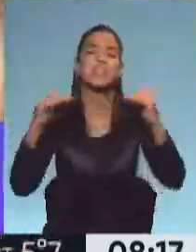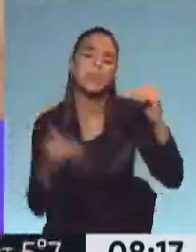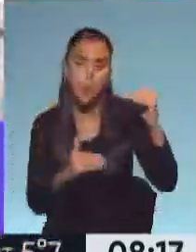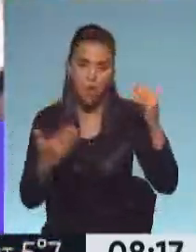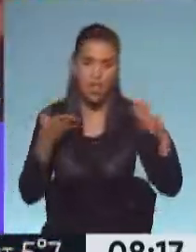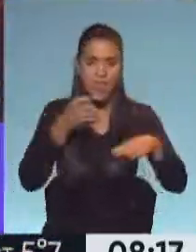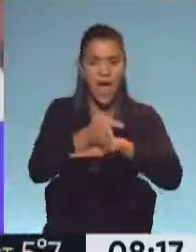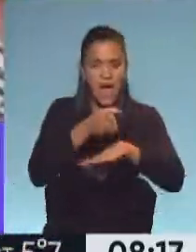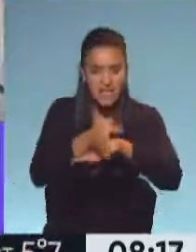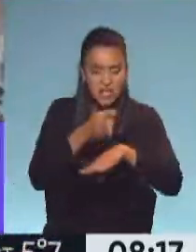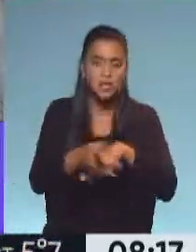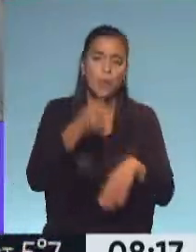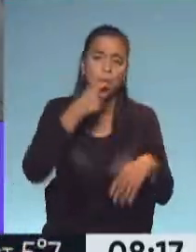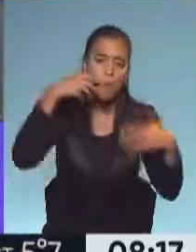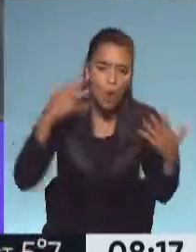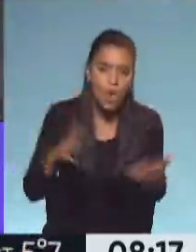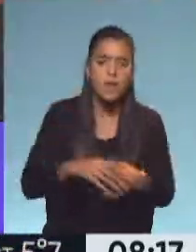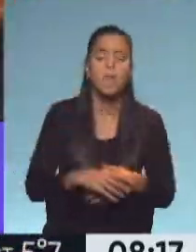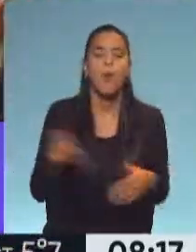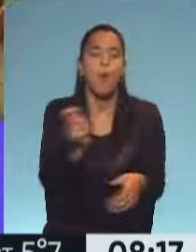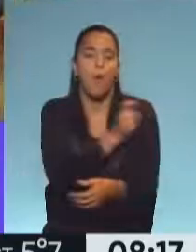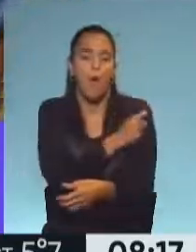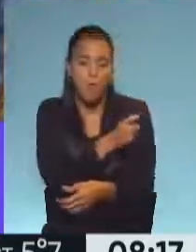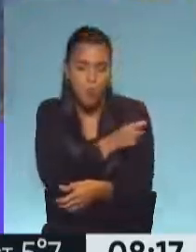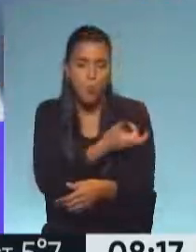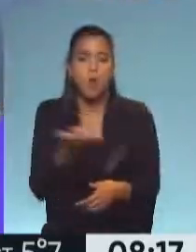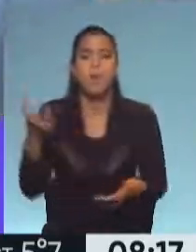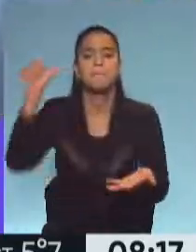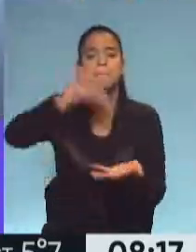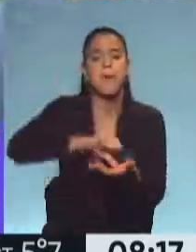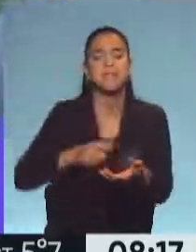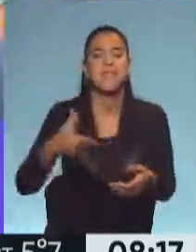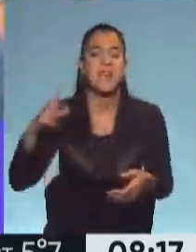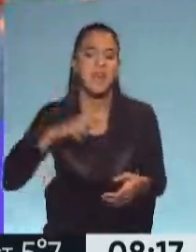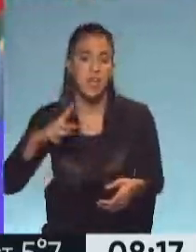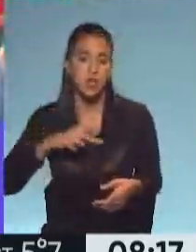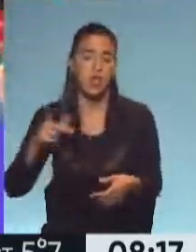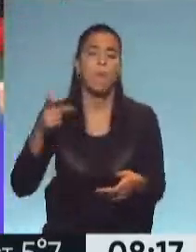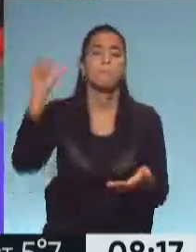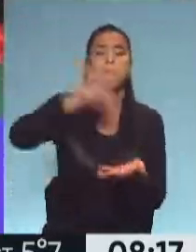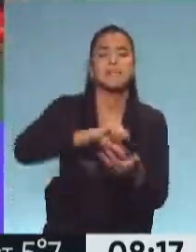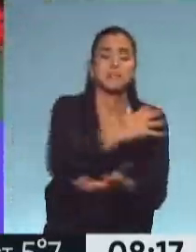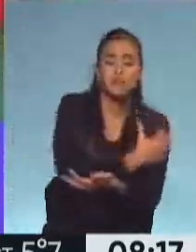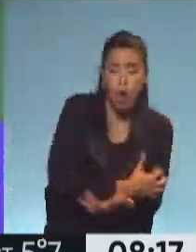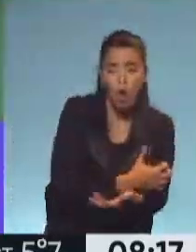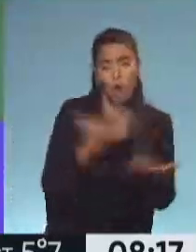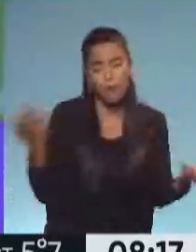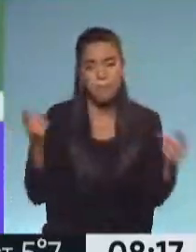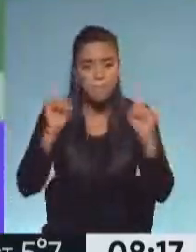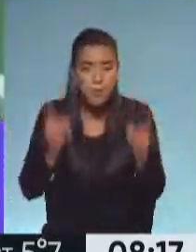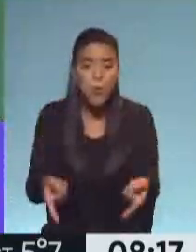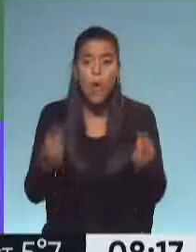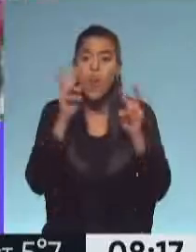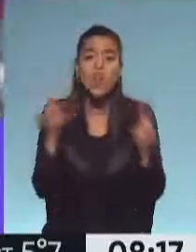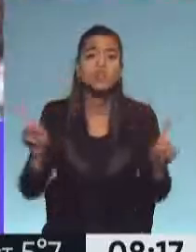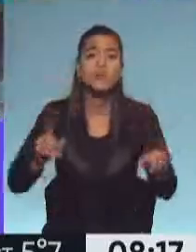acceso en cuanto a, por ejemplo, a las vacunas, cuanto a los países ricos y los países pobres. Claro. Pero lo que todavía sigue muy